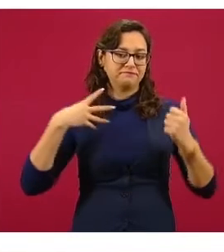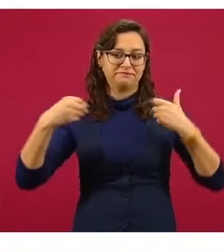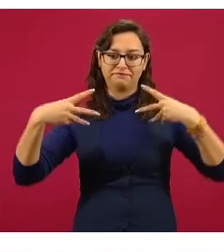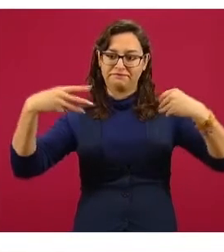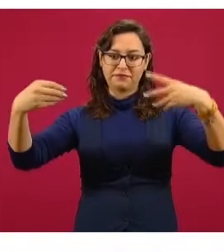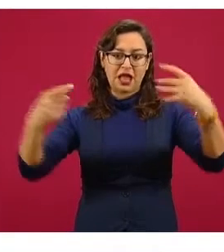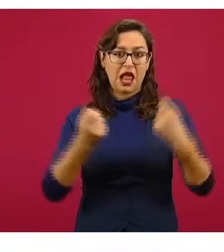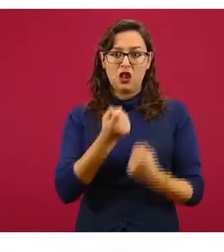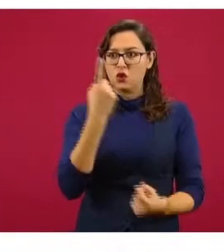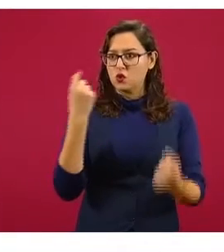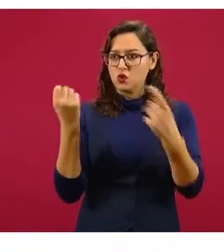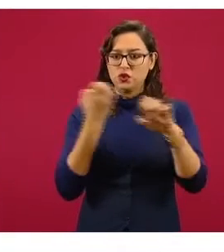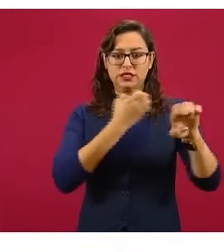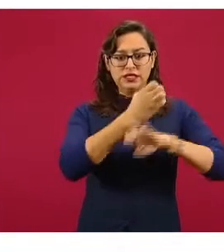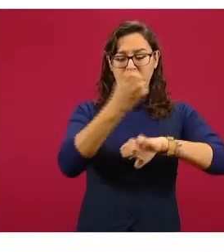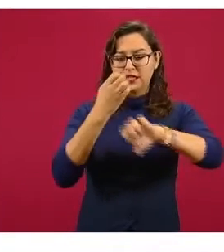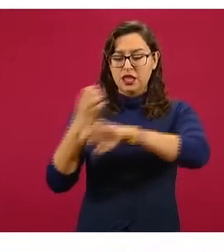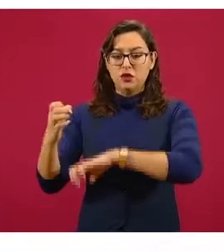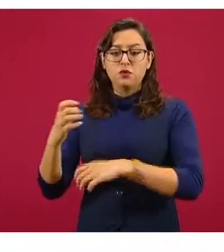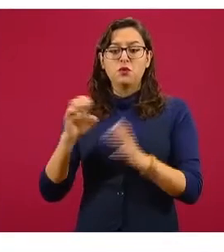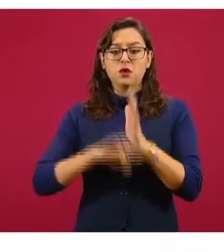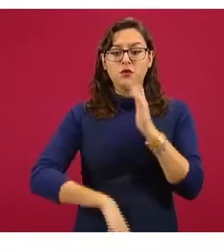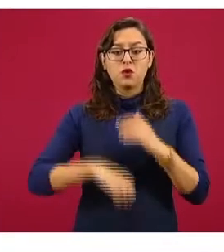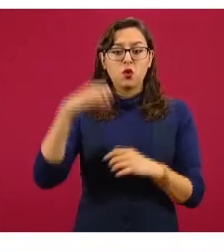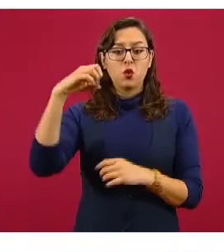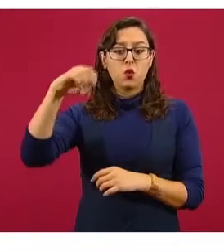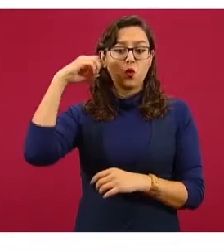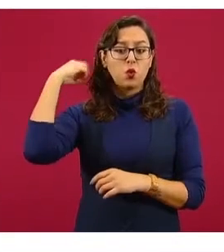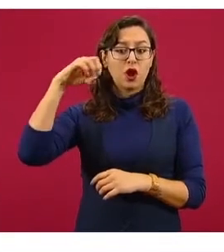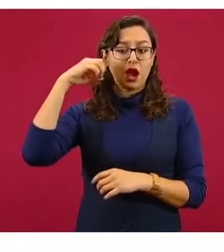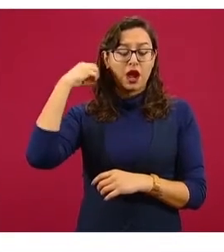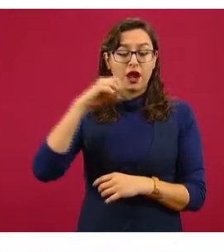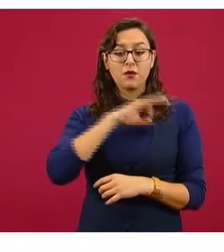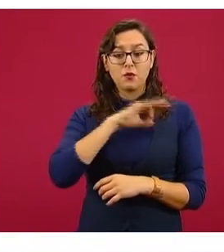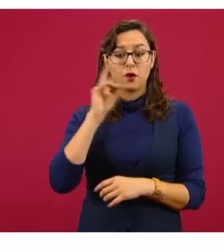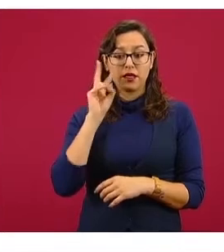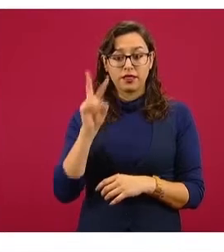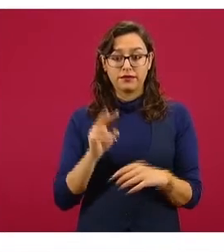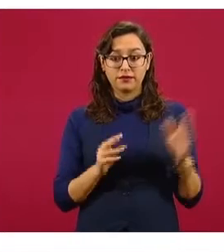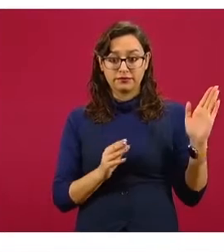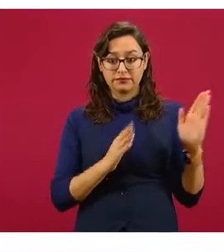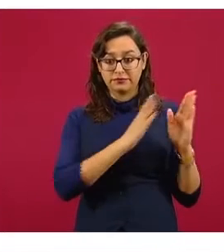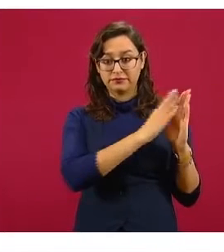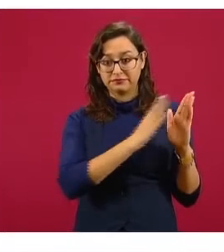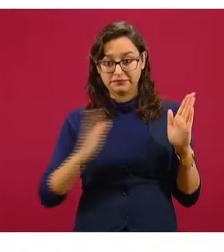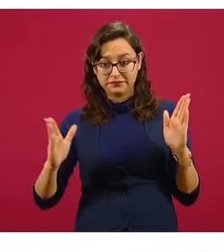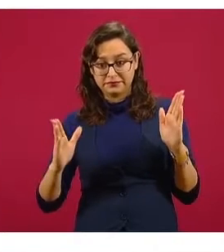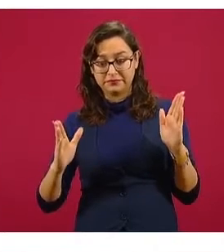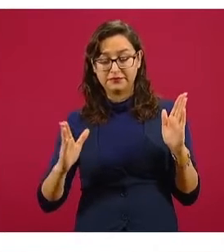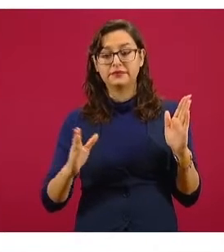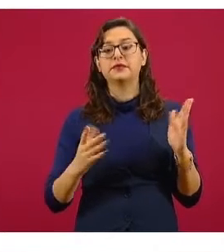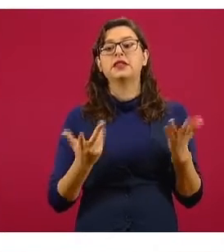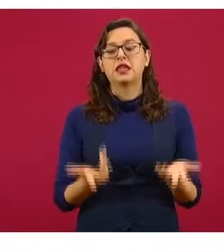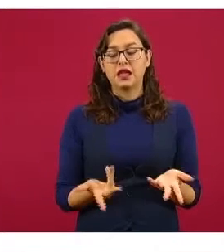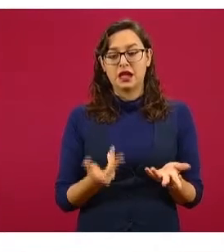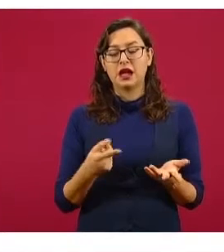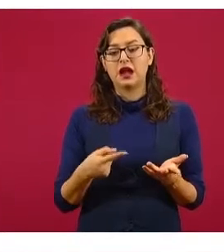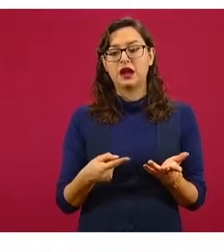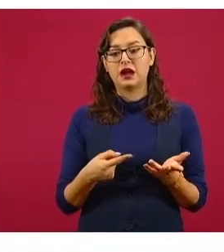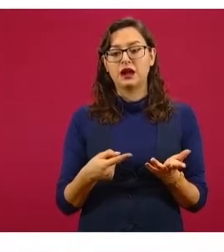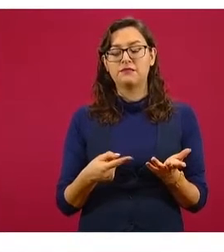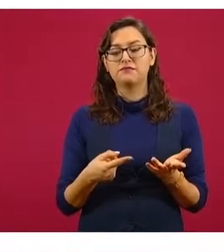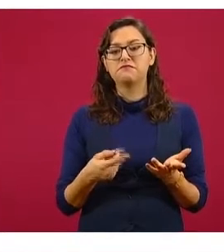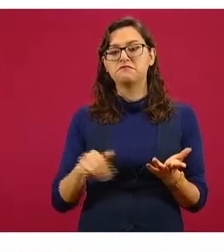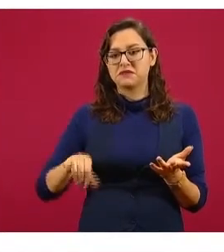En algunas entidades federativas, como Oaxaca, que aparece como la segunda de derecha a izquierda en la gráfica,